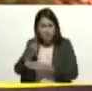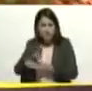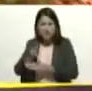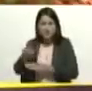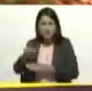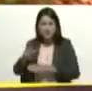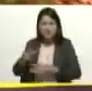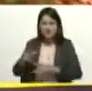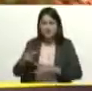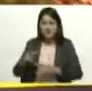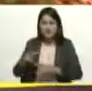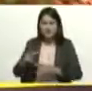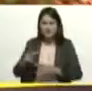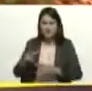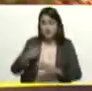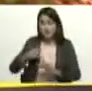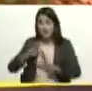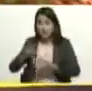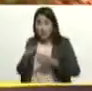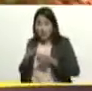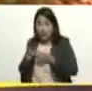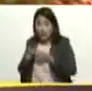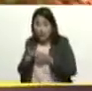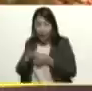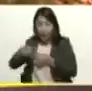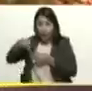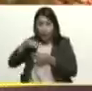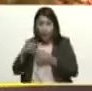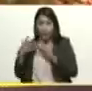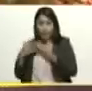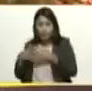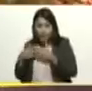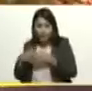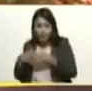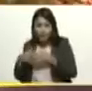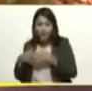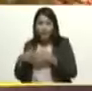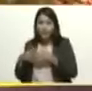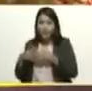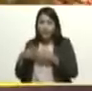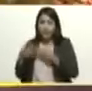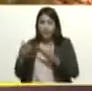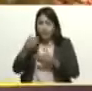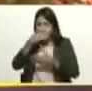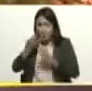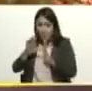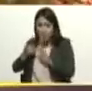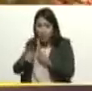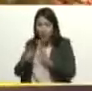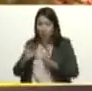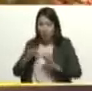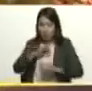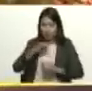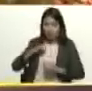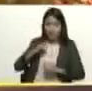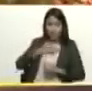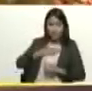en beneficio de grupos empresariales, de mafias o a nivel personal.